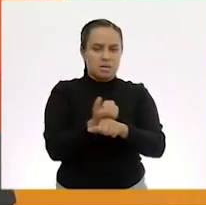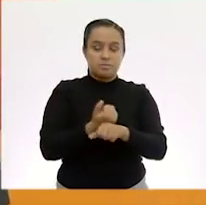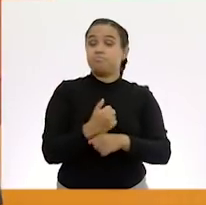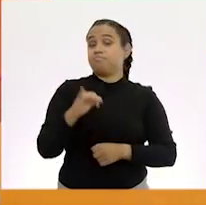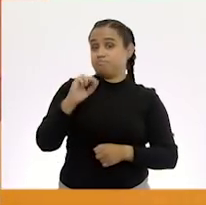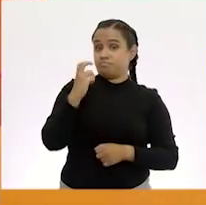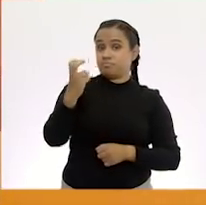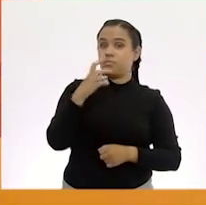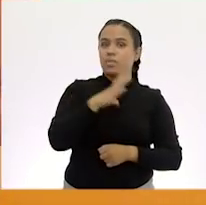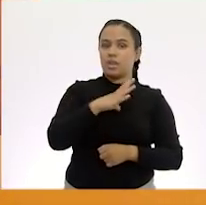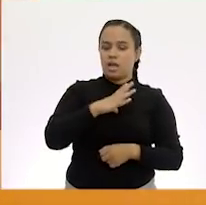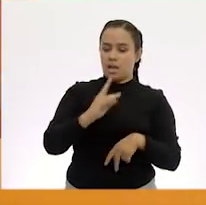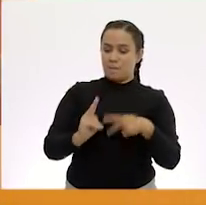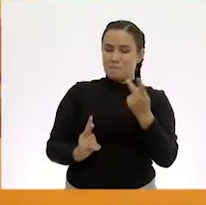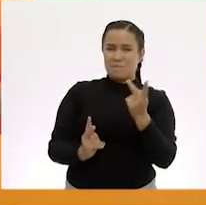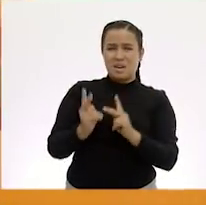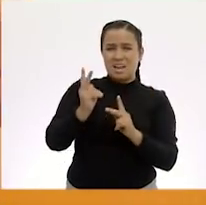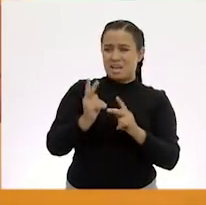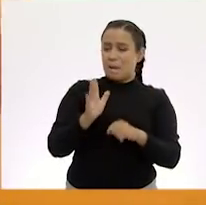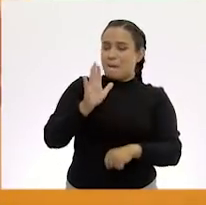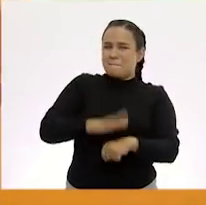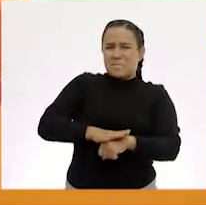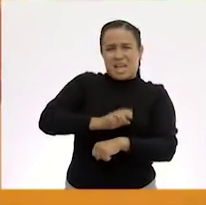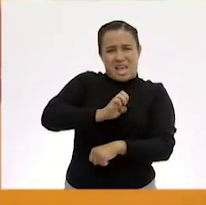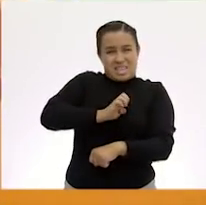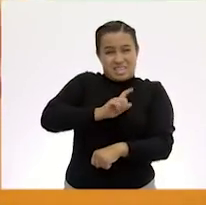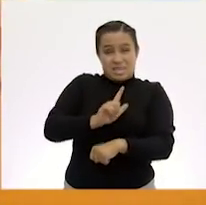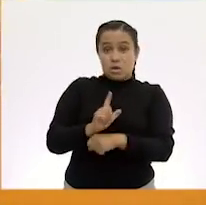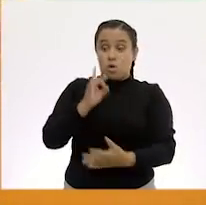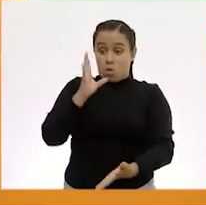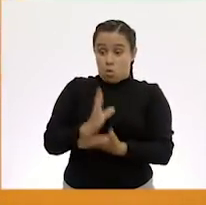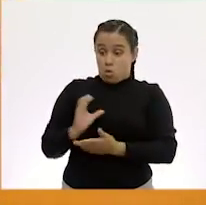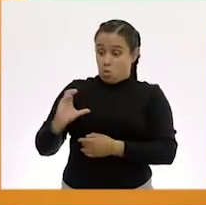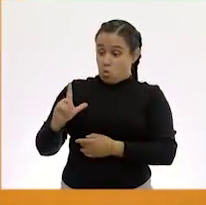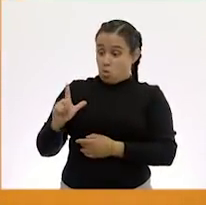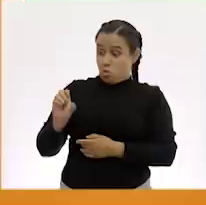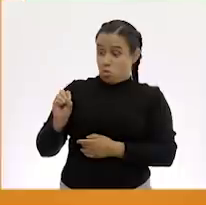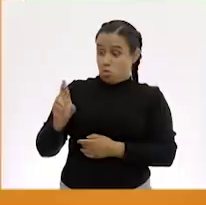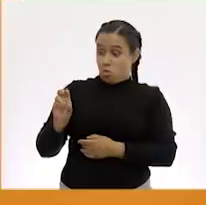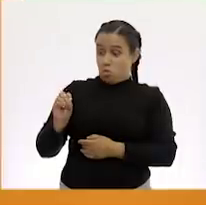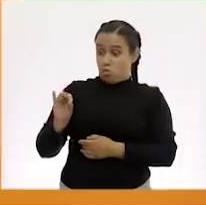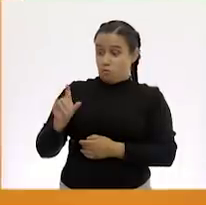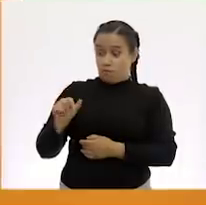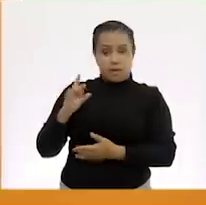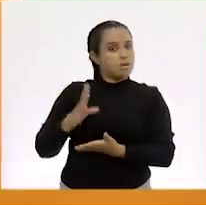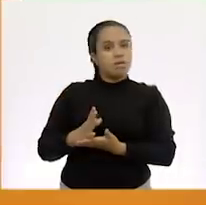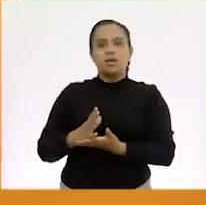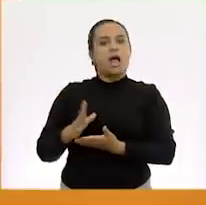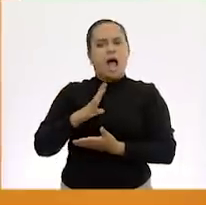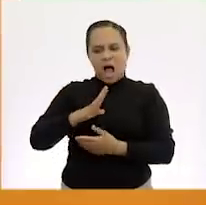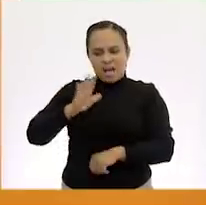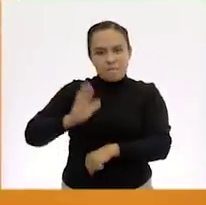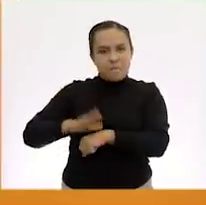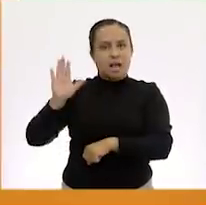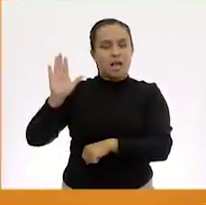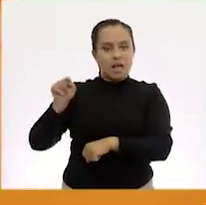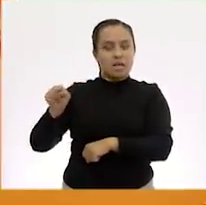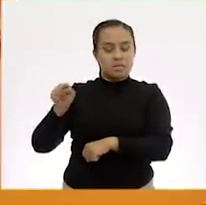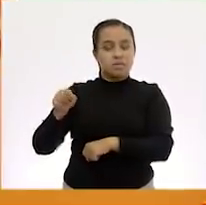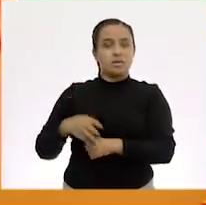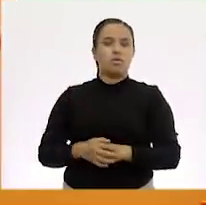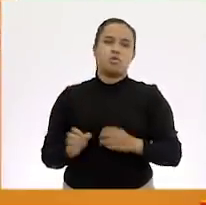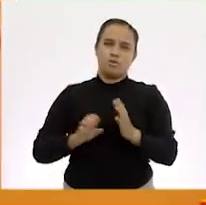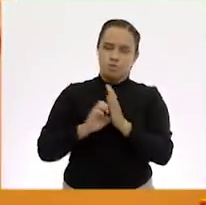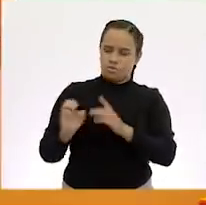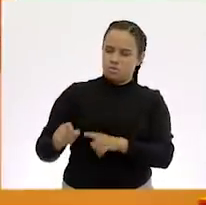Hay unas plantas que son todavía más especiales y que no solo tienen clorofila, que es la que captura la luz. En este caso,